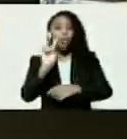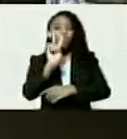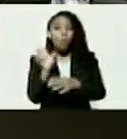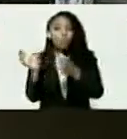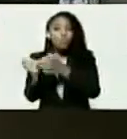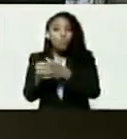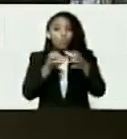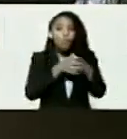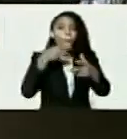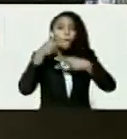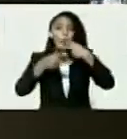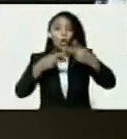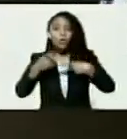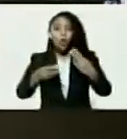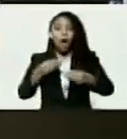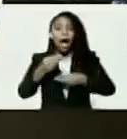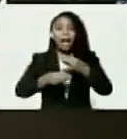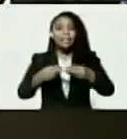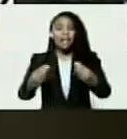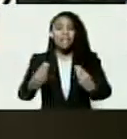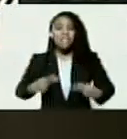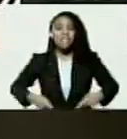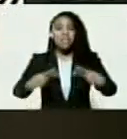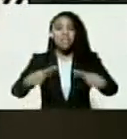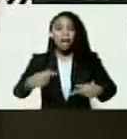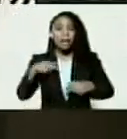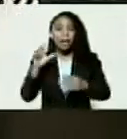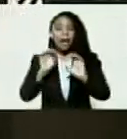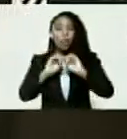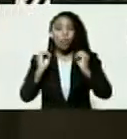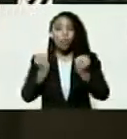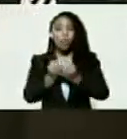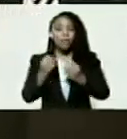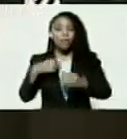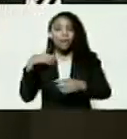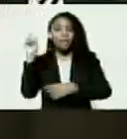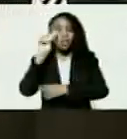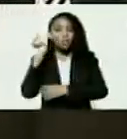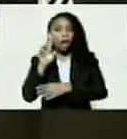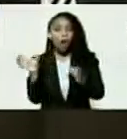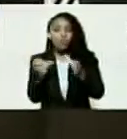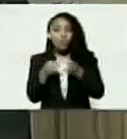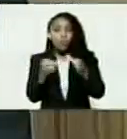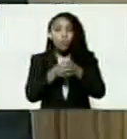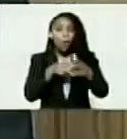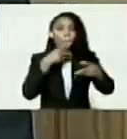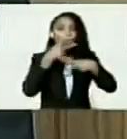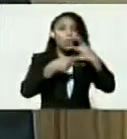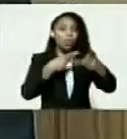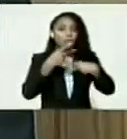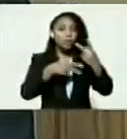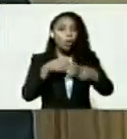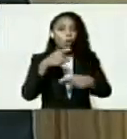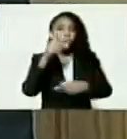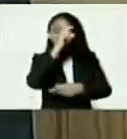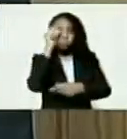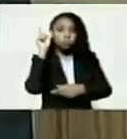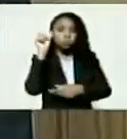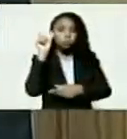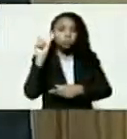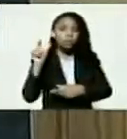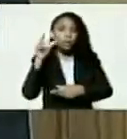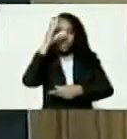bancadas políticas que hacen vida dentro del Parlamento venezolano. Por el bloque parlamentario de la patria está el diputado